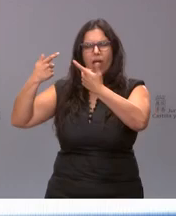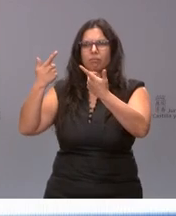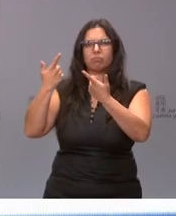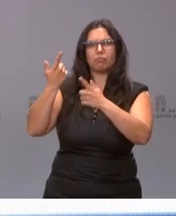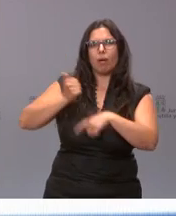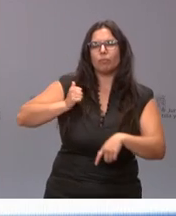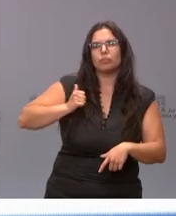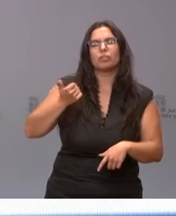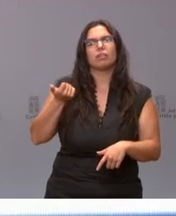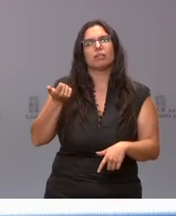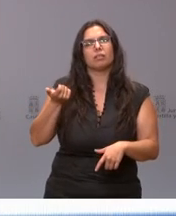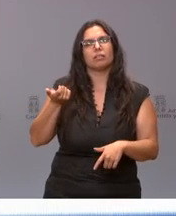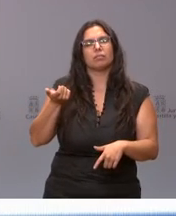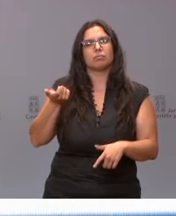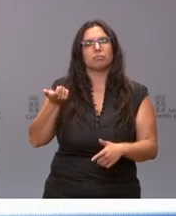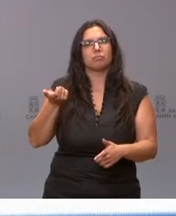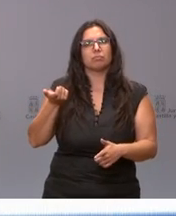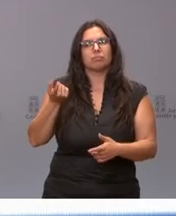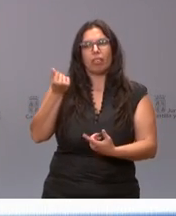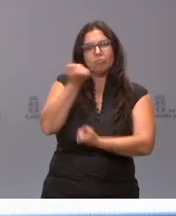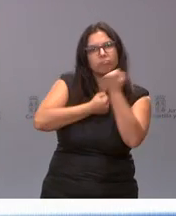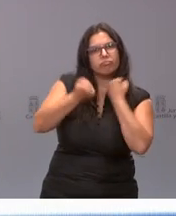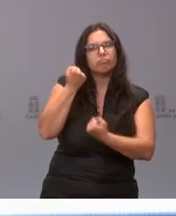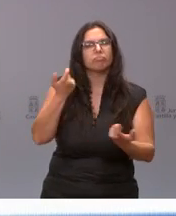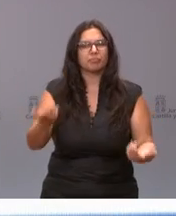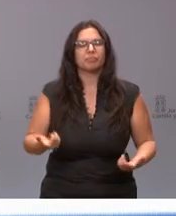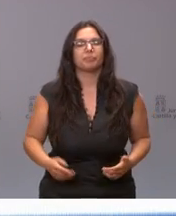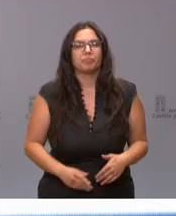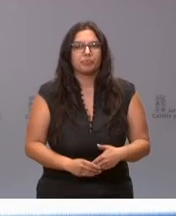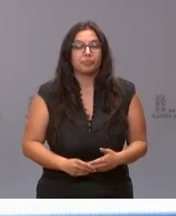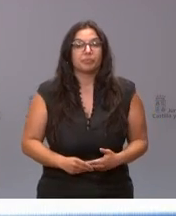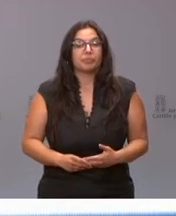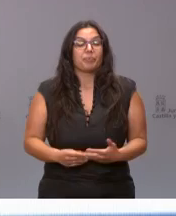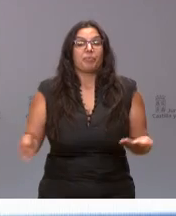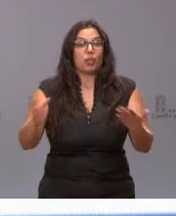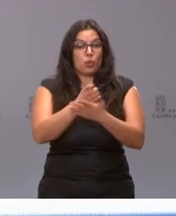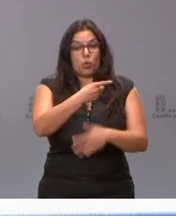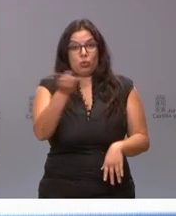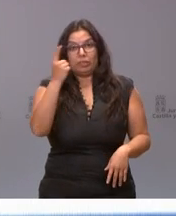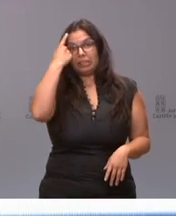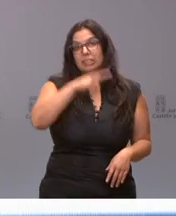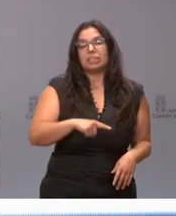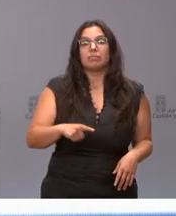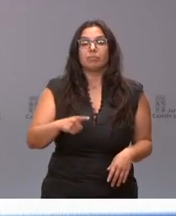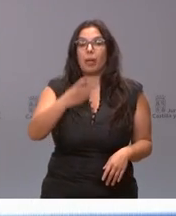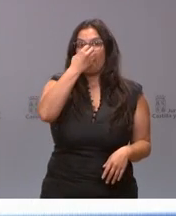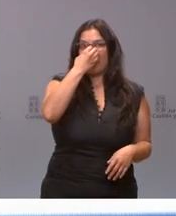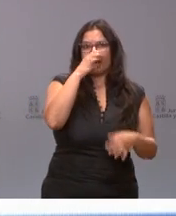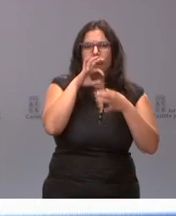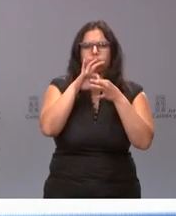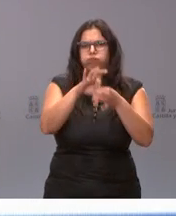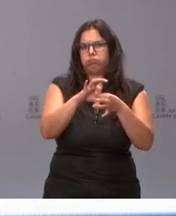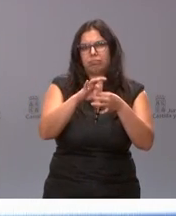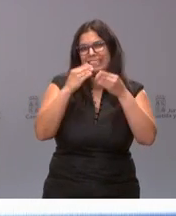utilizando también las finanzas. Como bien todos ustedes saben, Medina del Campo ha estado ligada